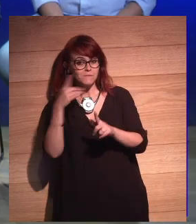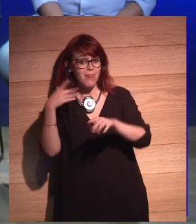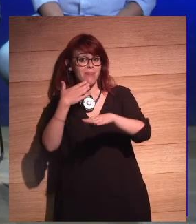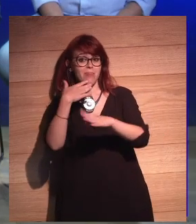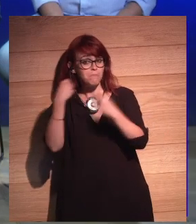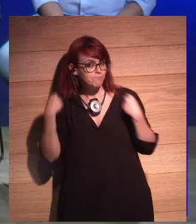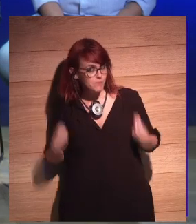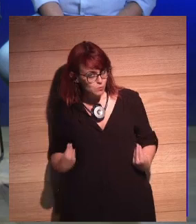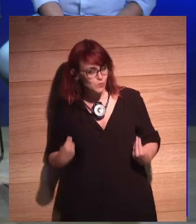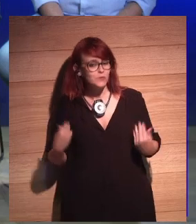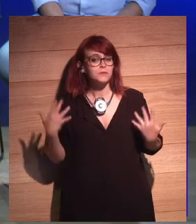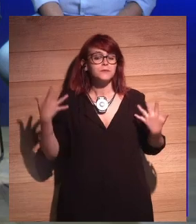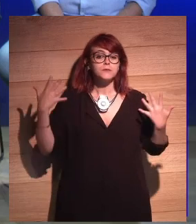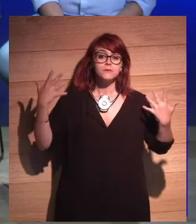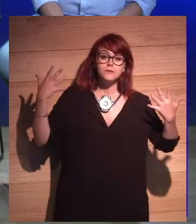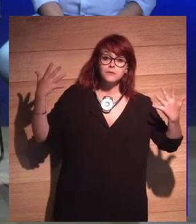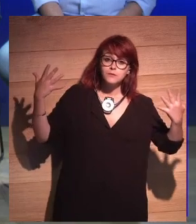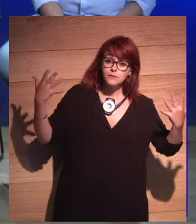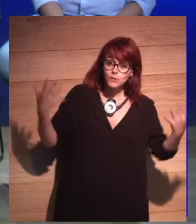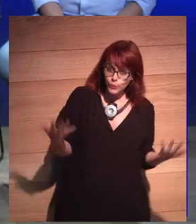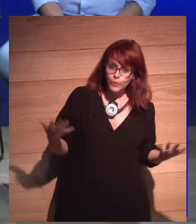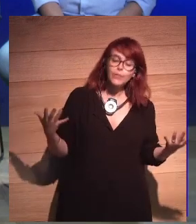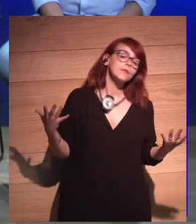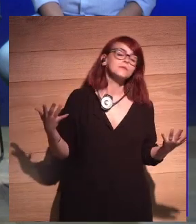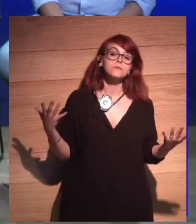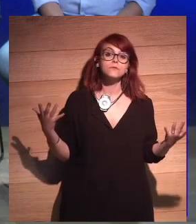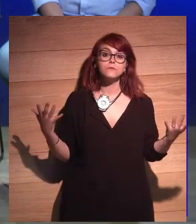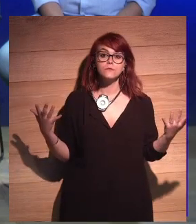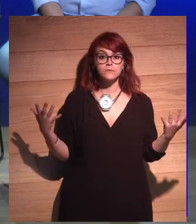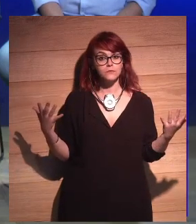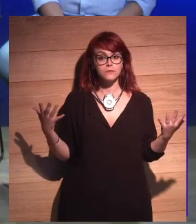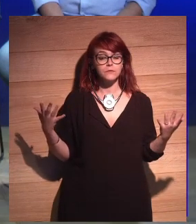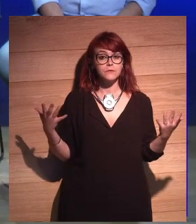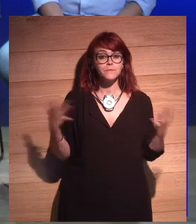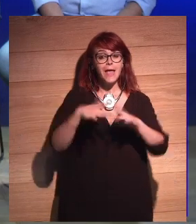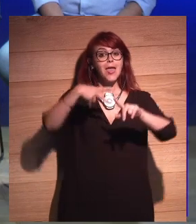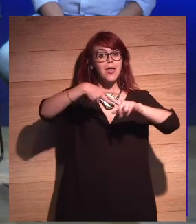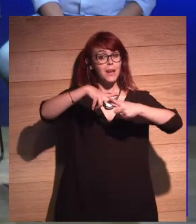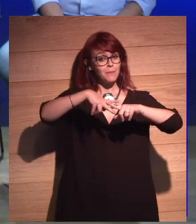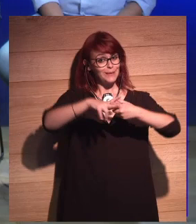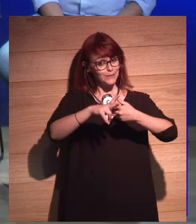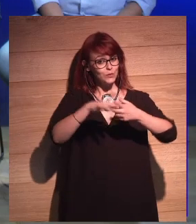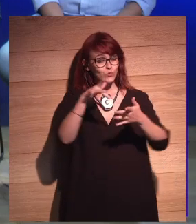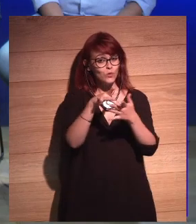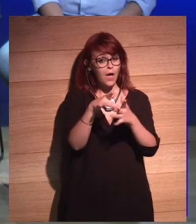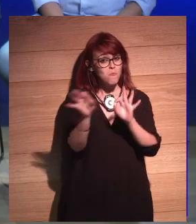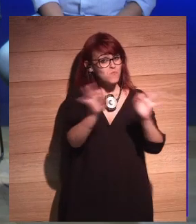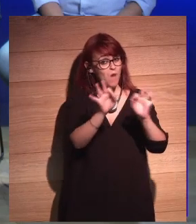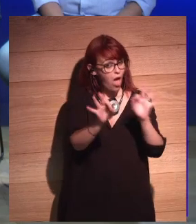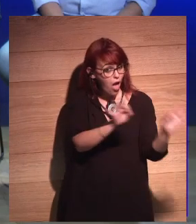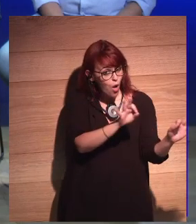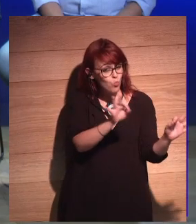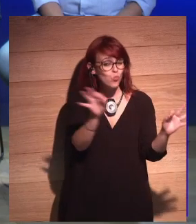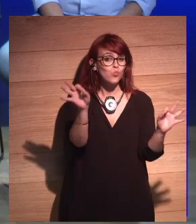pregunto si habéis pensado en qué otras herramientas existen y están disponibles,